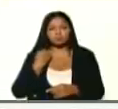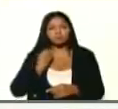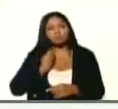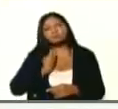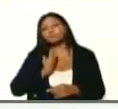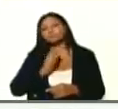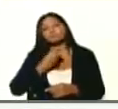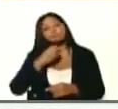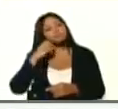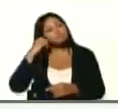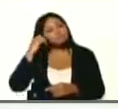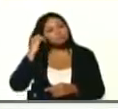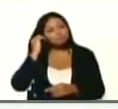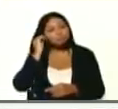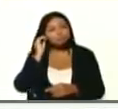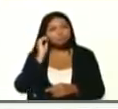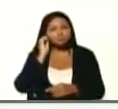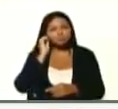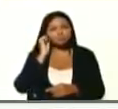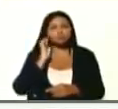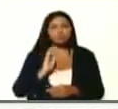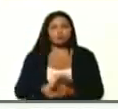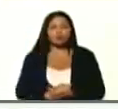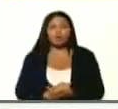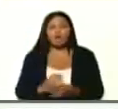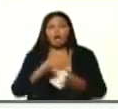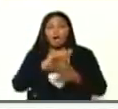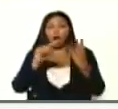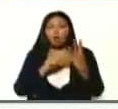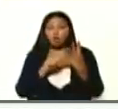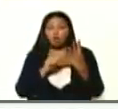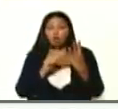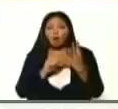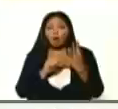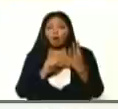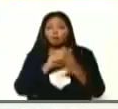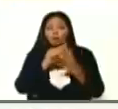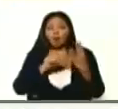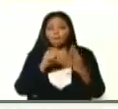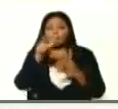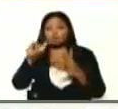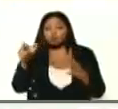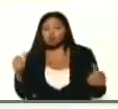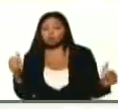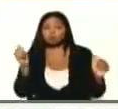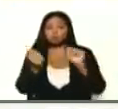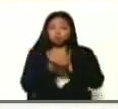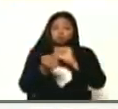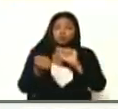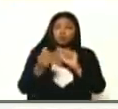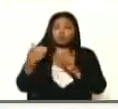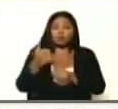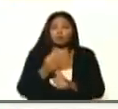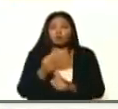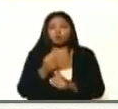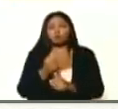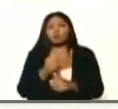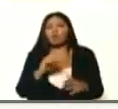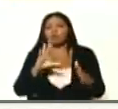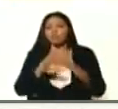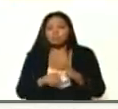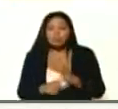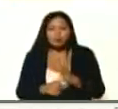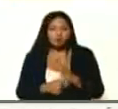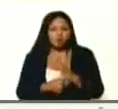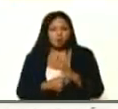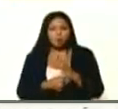cuatro detenidos se les precalificaron los delitos de extorsión agravada, corrupción propia agravada,